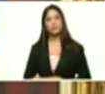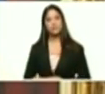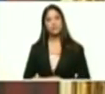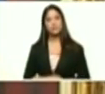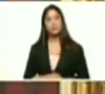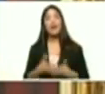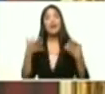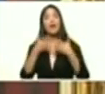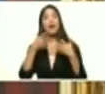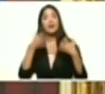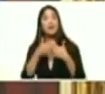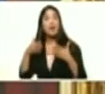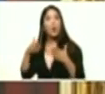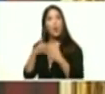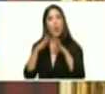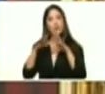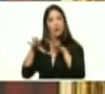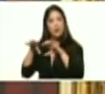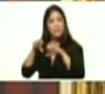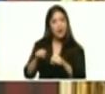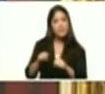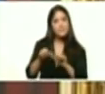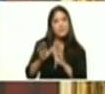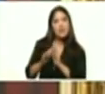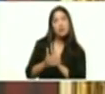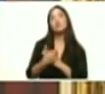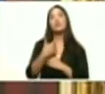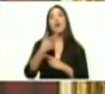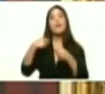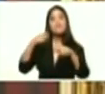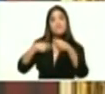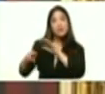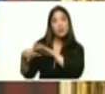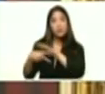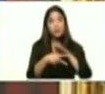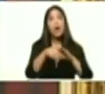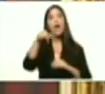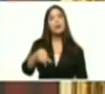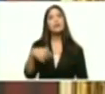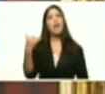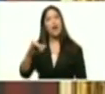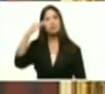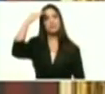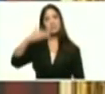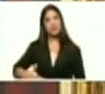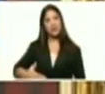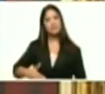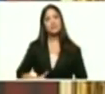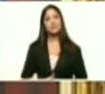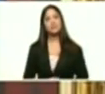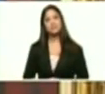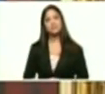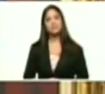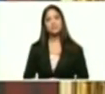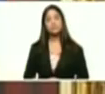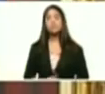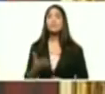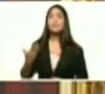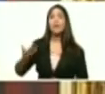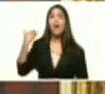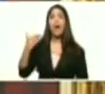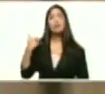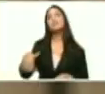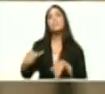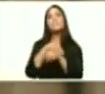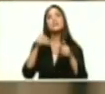la guerra, que hemos hecho, contra el acaparamiento, y el contrabando, bueno, aquí nosotros tenemos, el almirante Belisario, antes de ser, ministro de